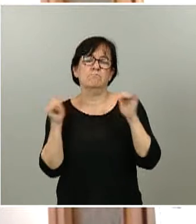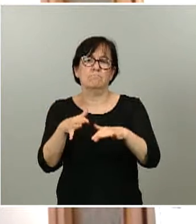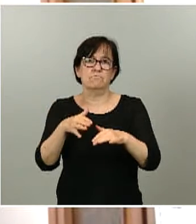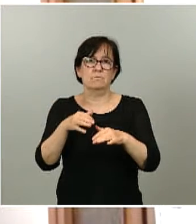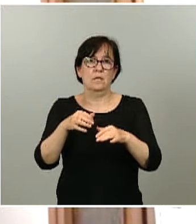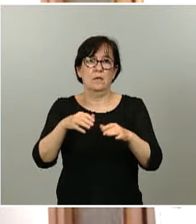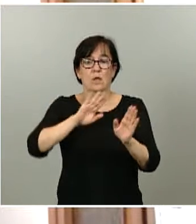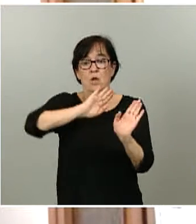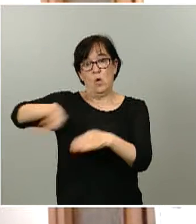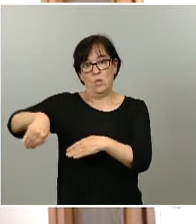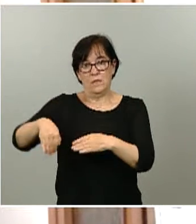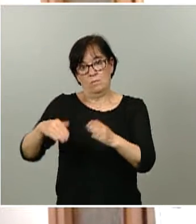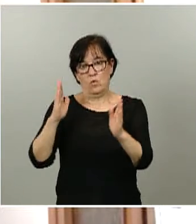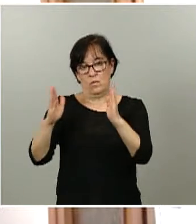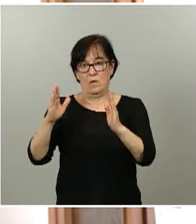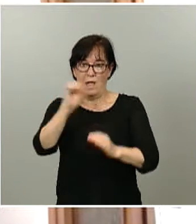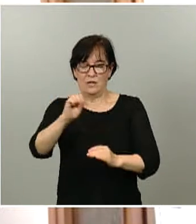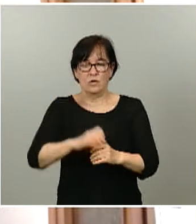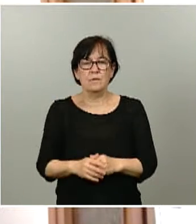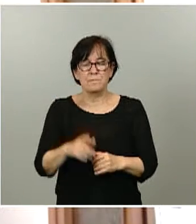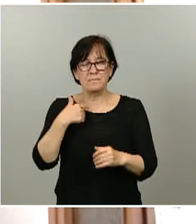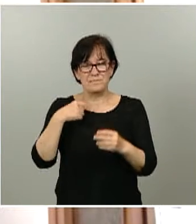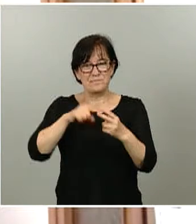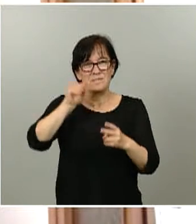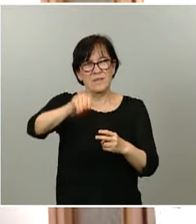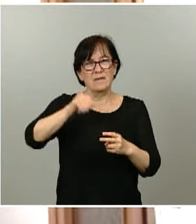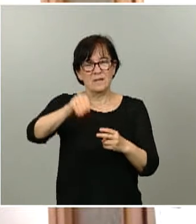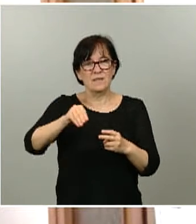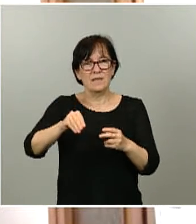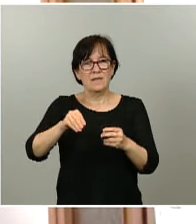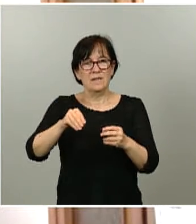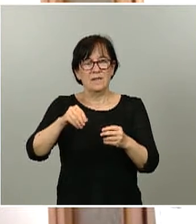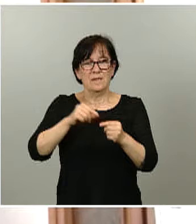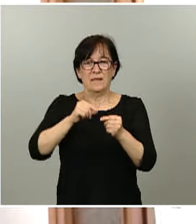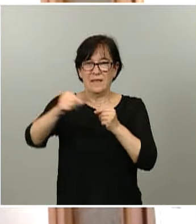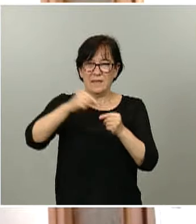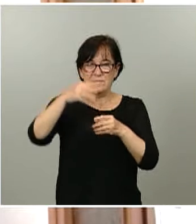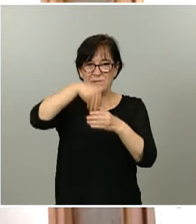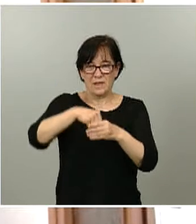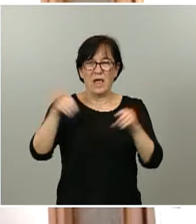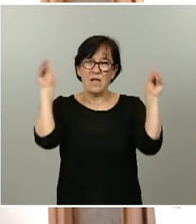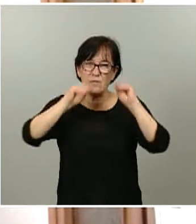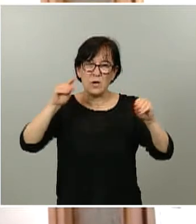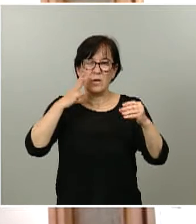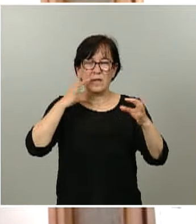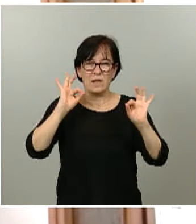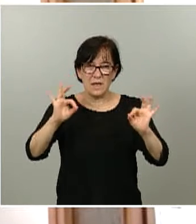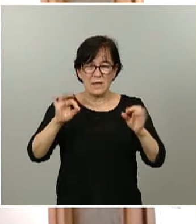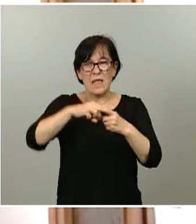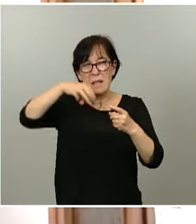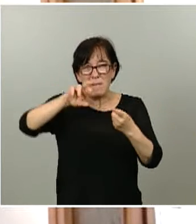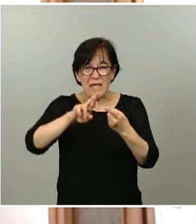tramo. También teníamos una pregunta respecto a la elección telemática de la formación sanitaria especializada, el MIR y el EIR, entre otros.